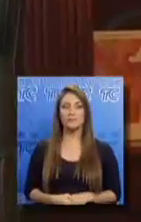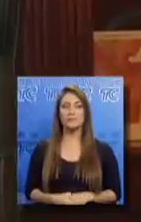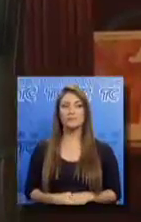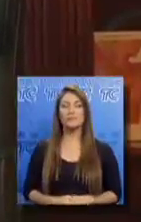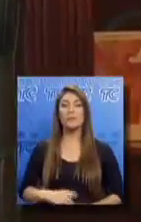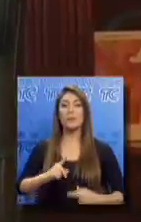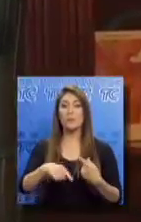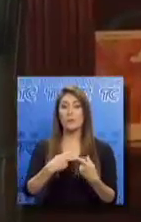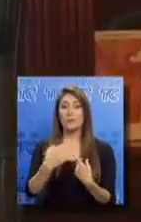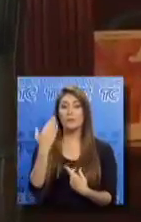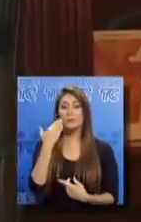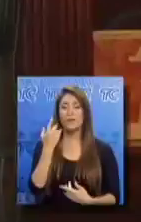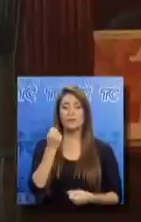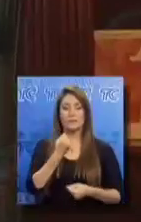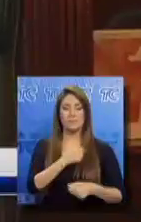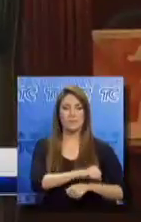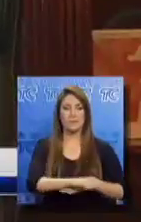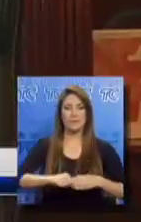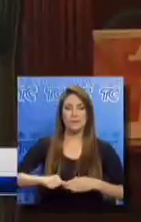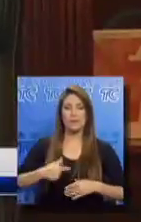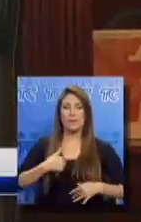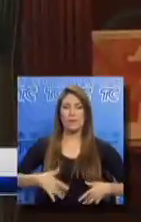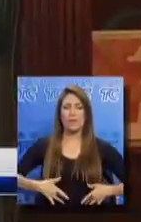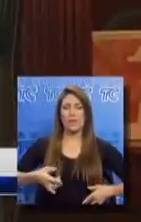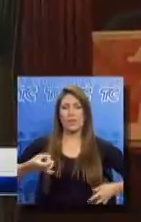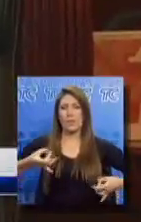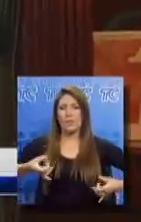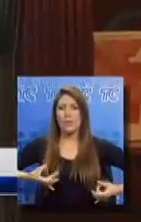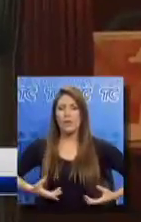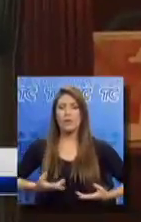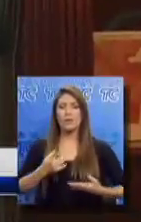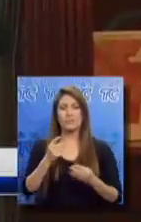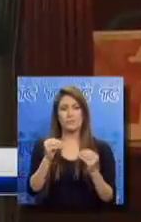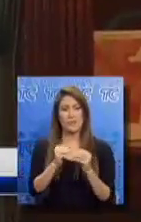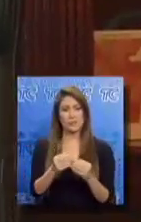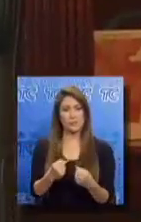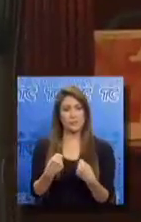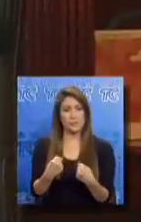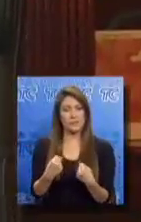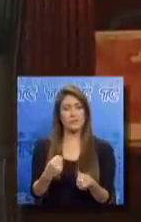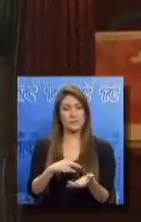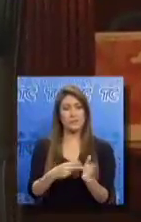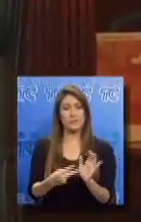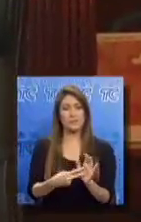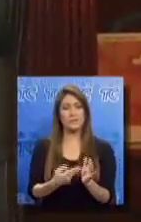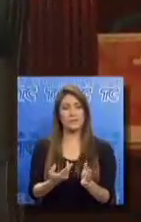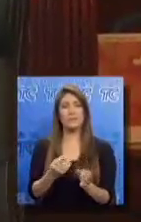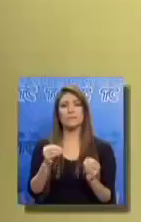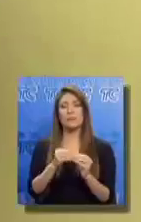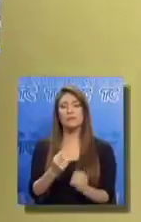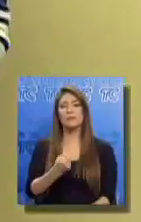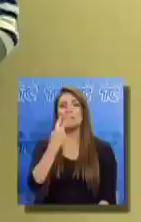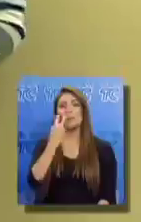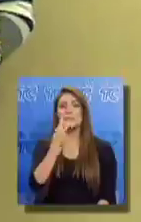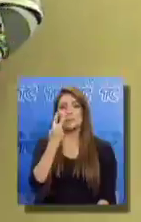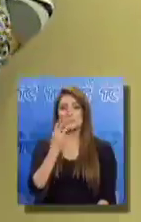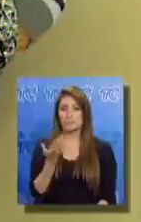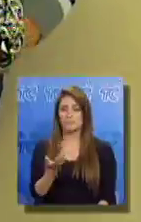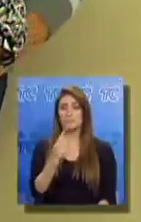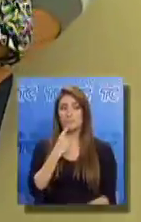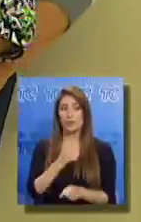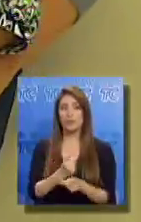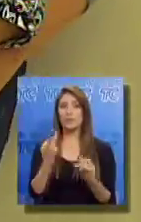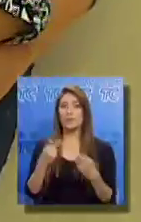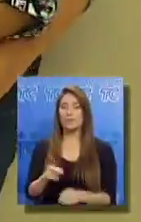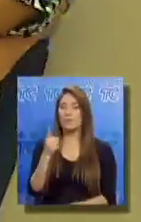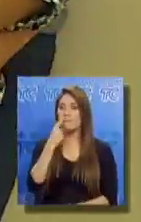sufrir y al no tener contracciones tan duras, el bebé reciba más oxígeno. En este proceso también se